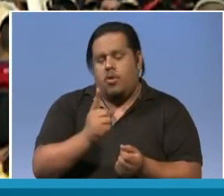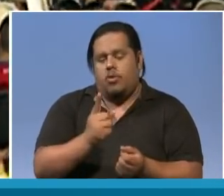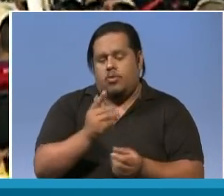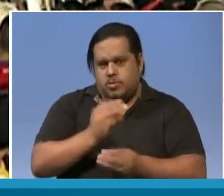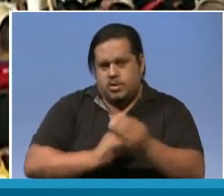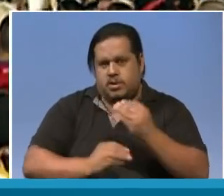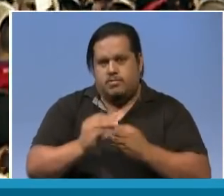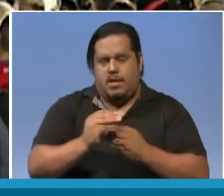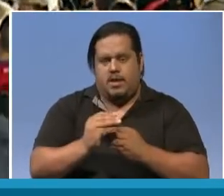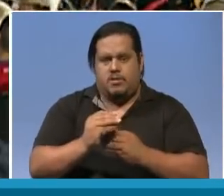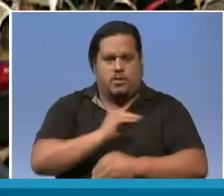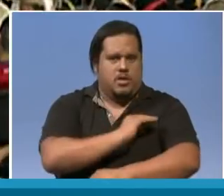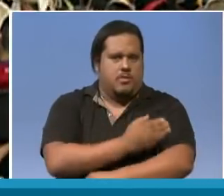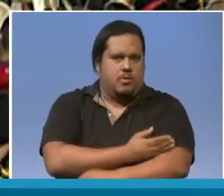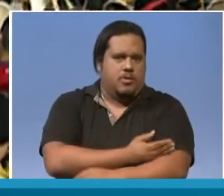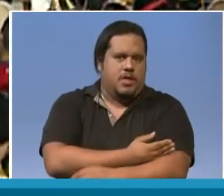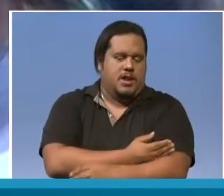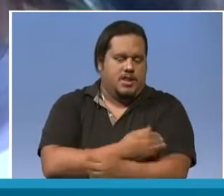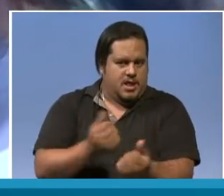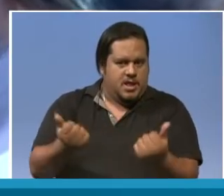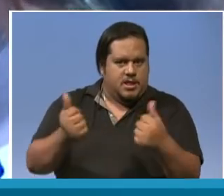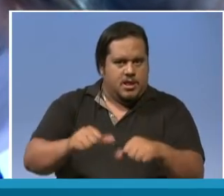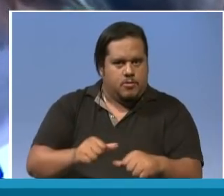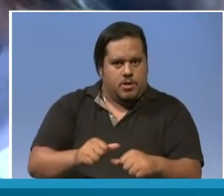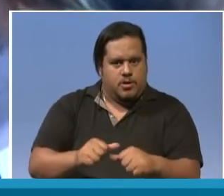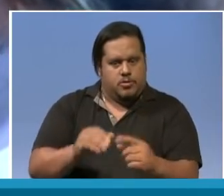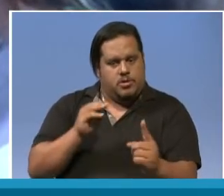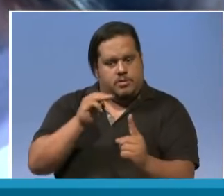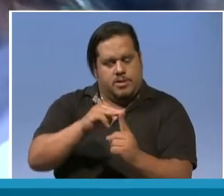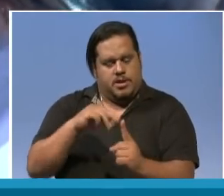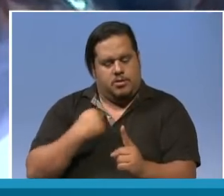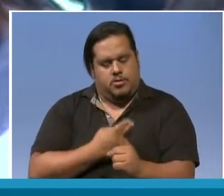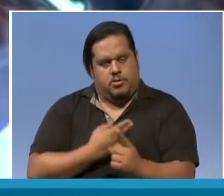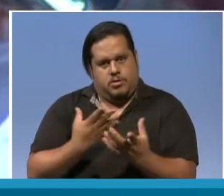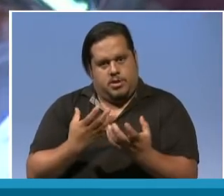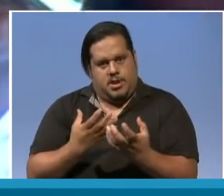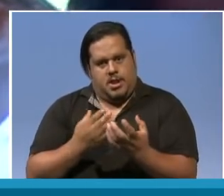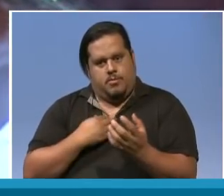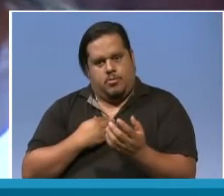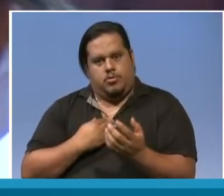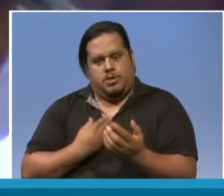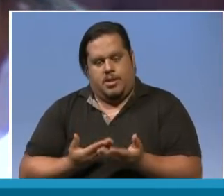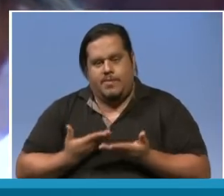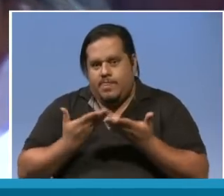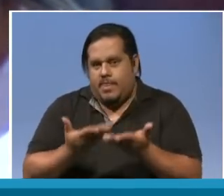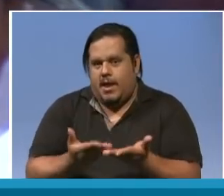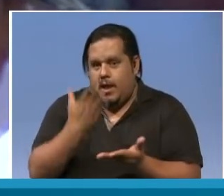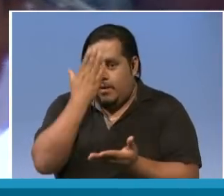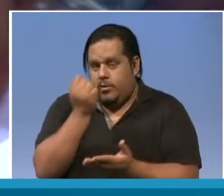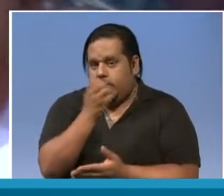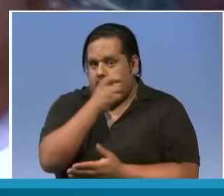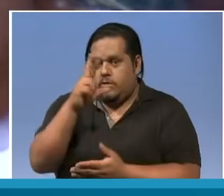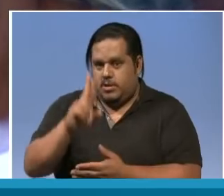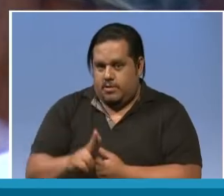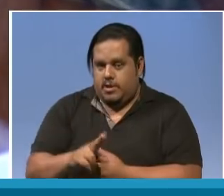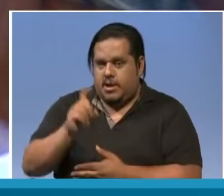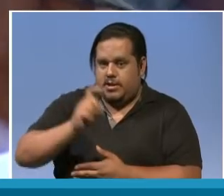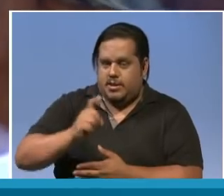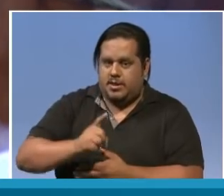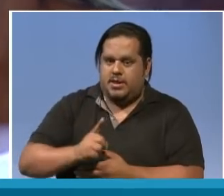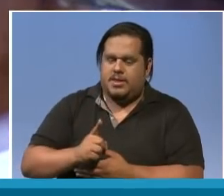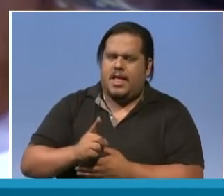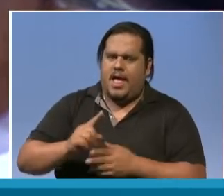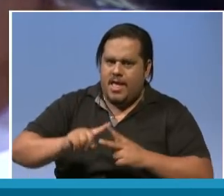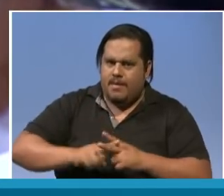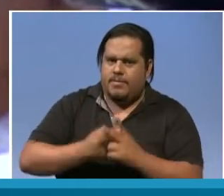poderes acorde con el mensaje que queremos lanzar, porque Costa Rica necesita ponerse a trabajar y